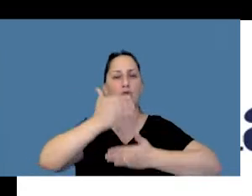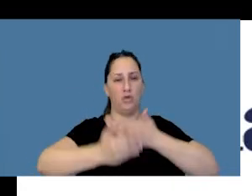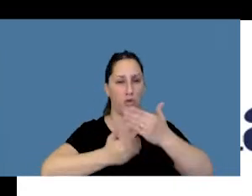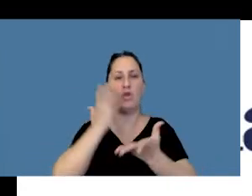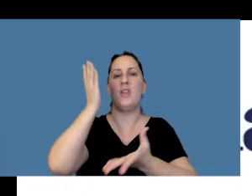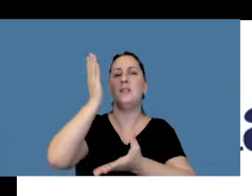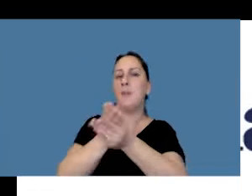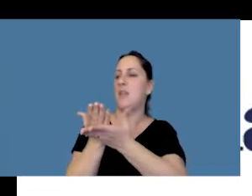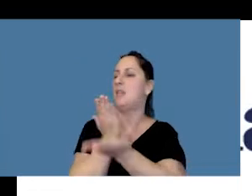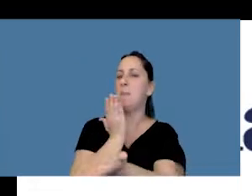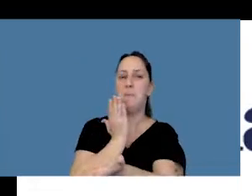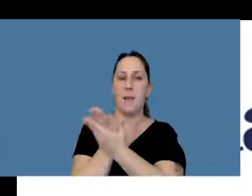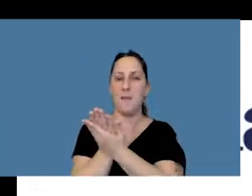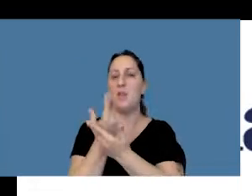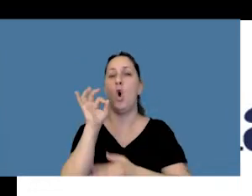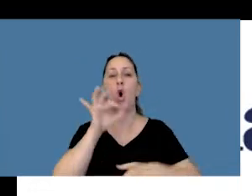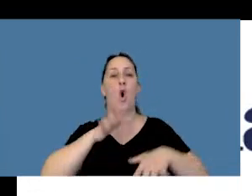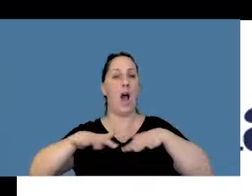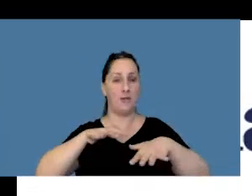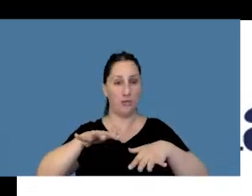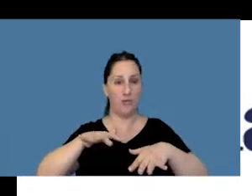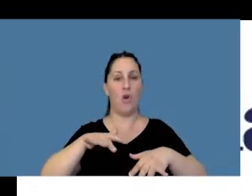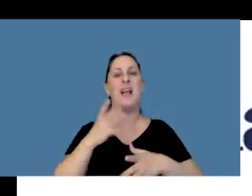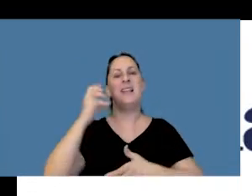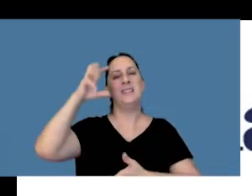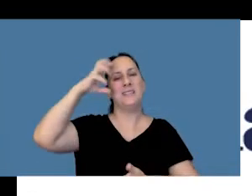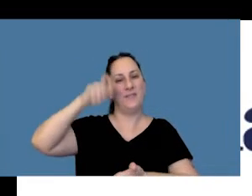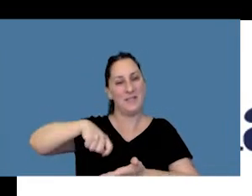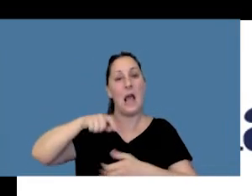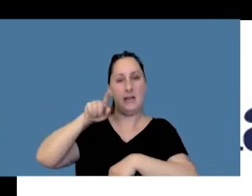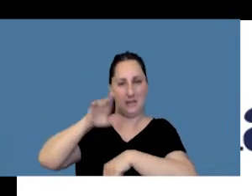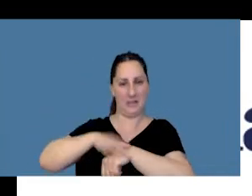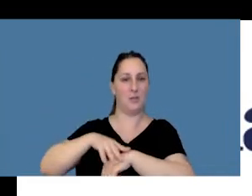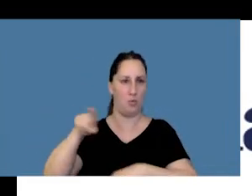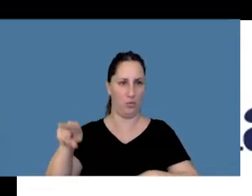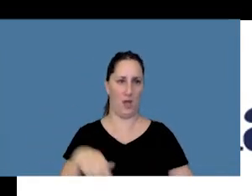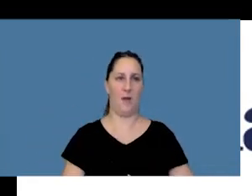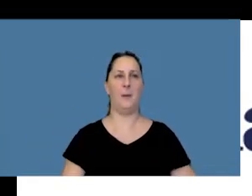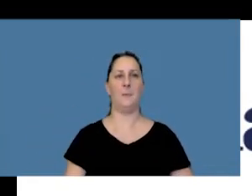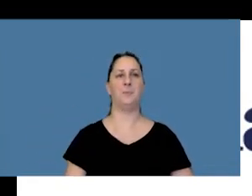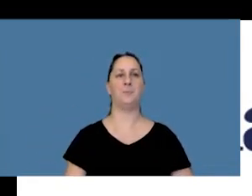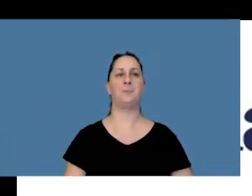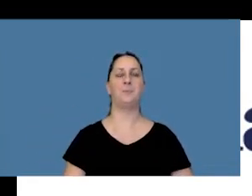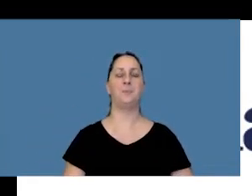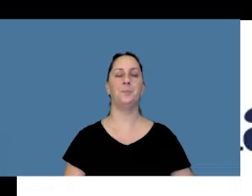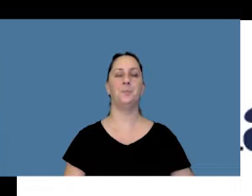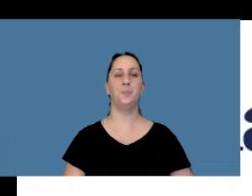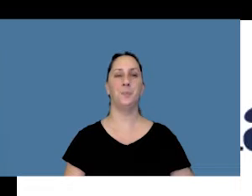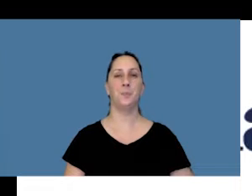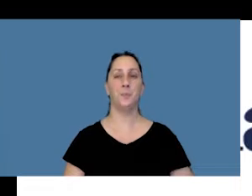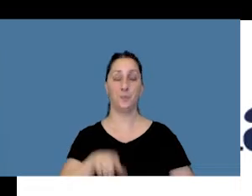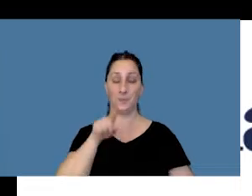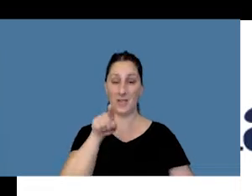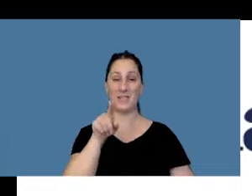apelación o de acciones en los cuales el Tribunal Fiscal tiene competencia. A lo que esa